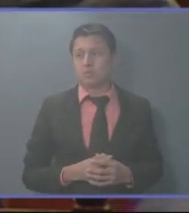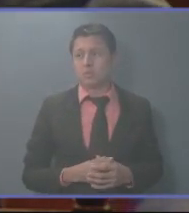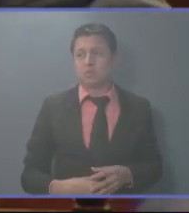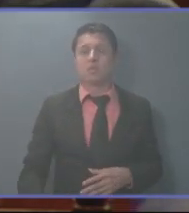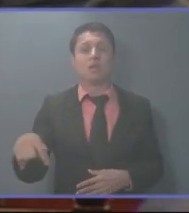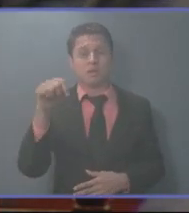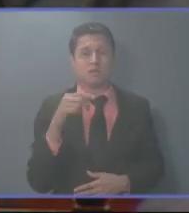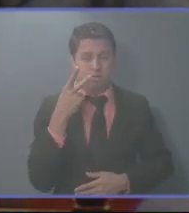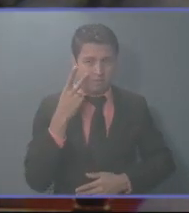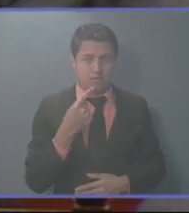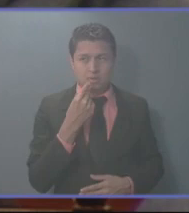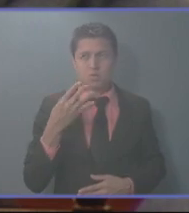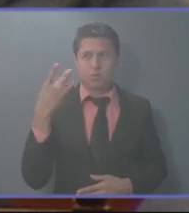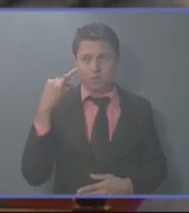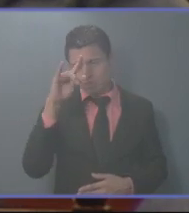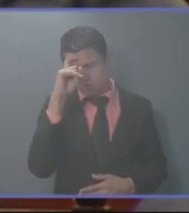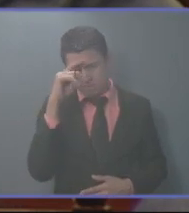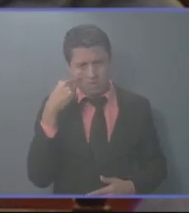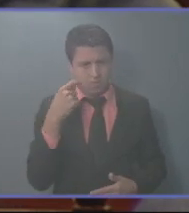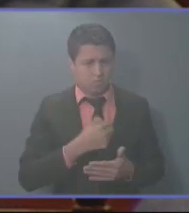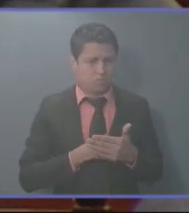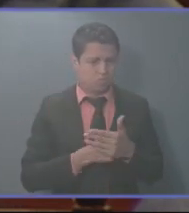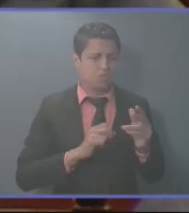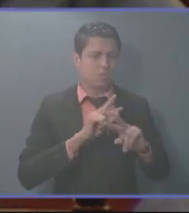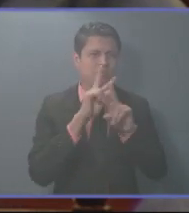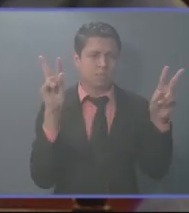Aquí hay unos que trabajaron en la paz.